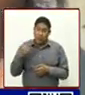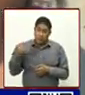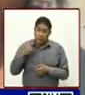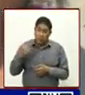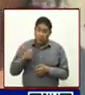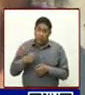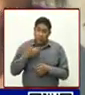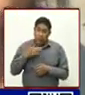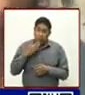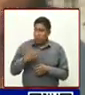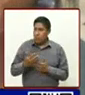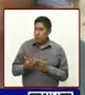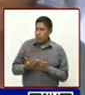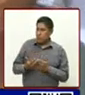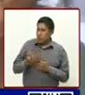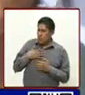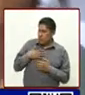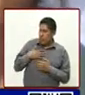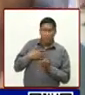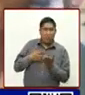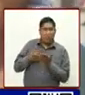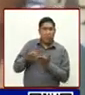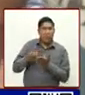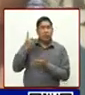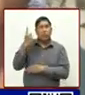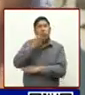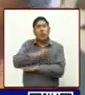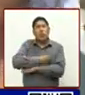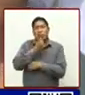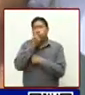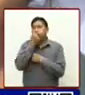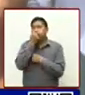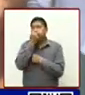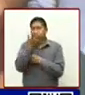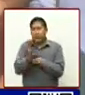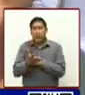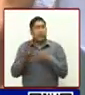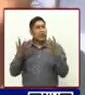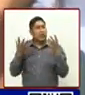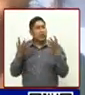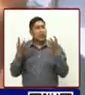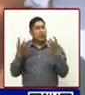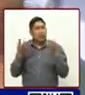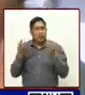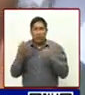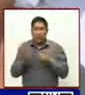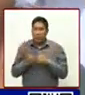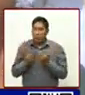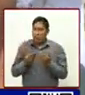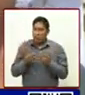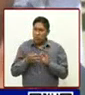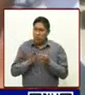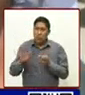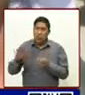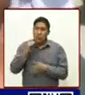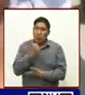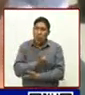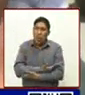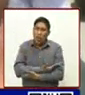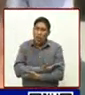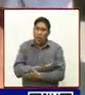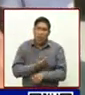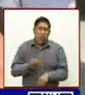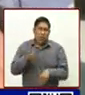que yo invité a mi hija. Y es la verdad, porque ella un día me ha confesado. Yo quisiera que se aclarezca hasta el caso de su hija, porque no